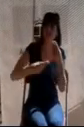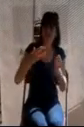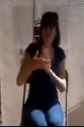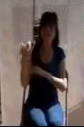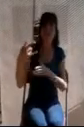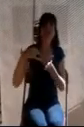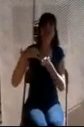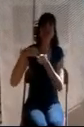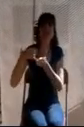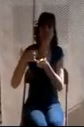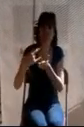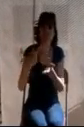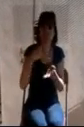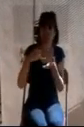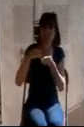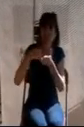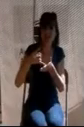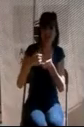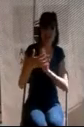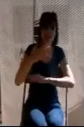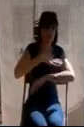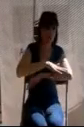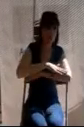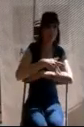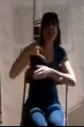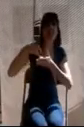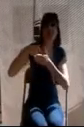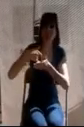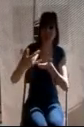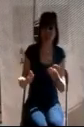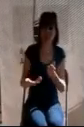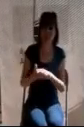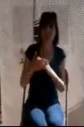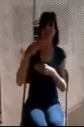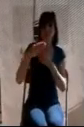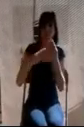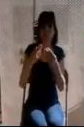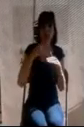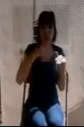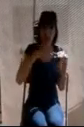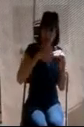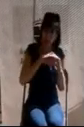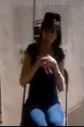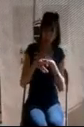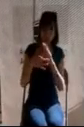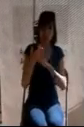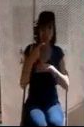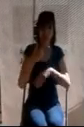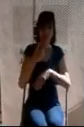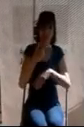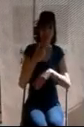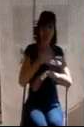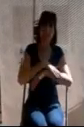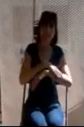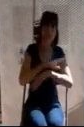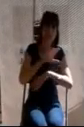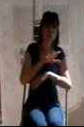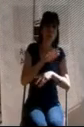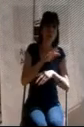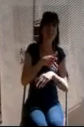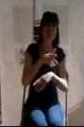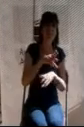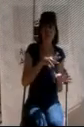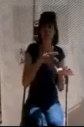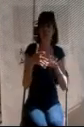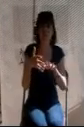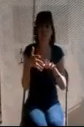debilidad, debilidad del Estado. En lugar de utilizar los instrumentos del Estado de Derecho, resulta que